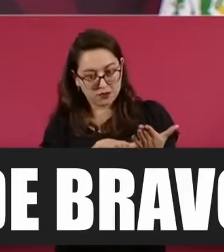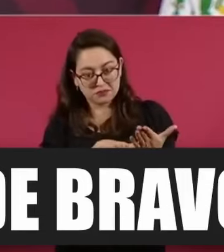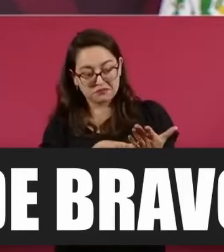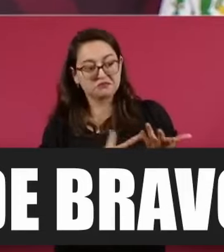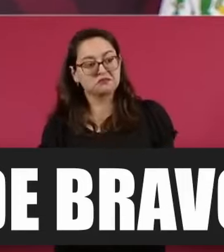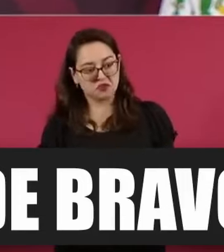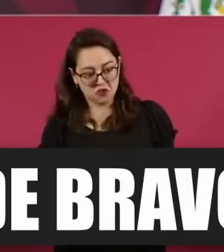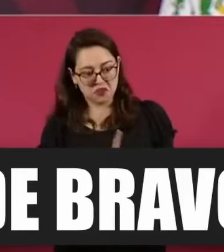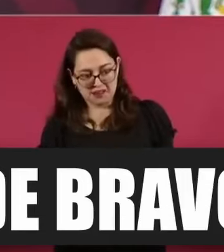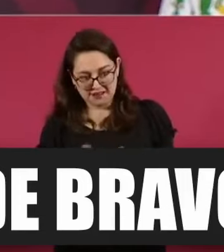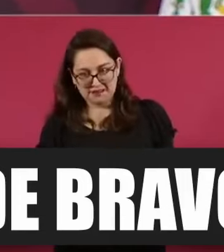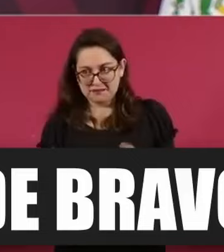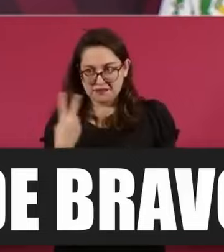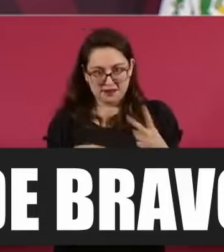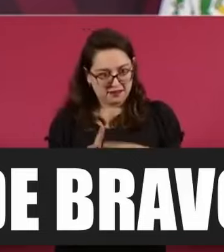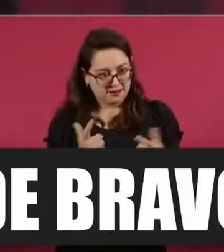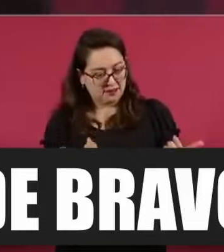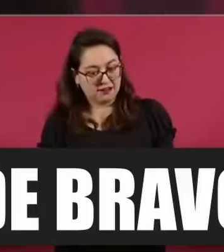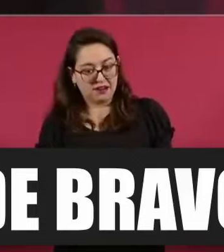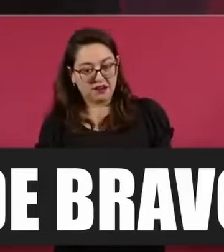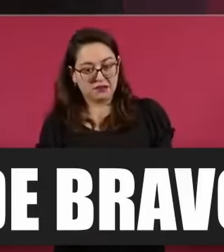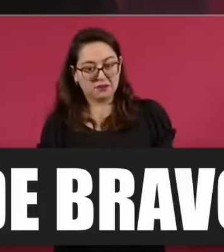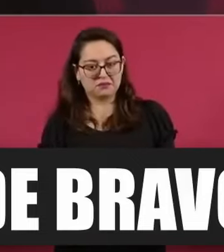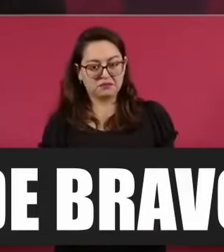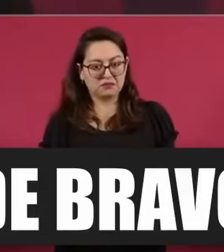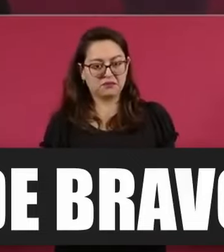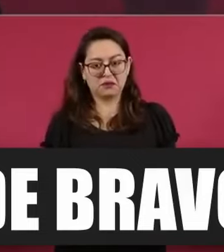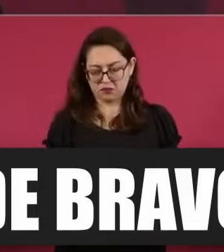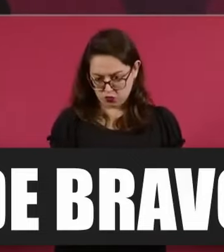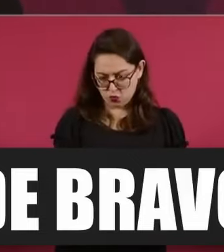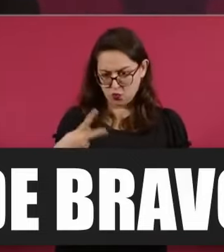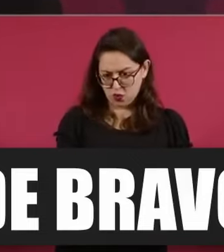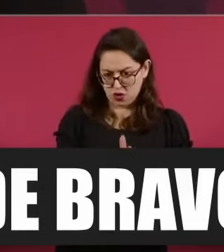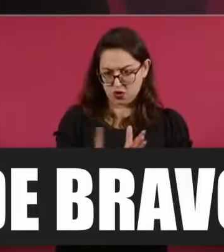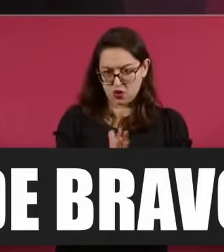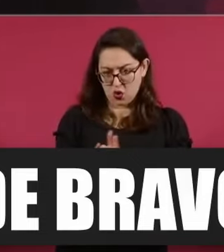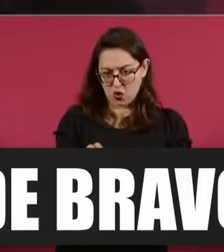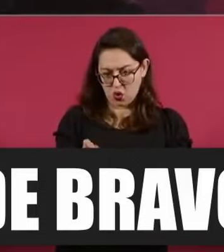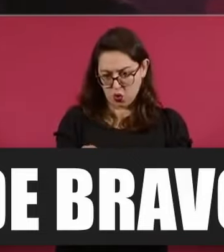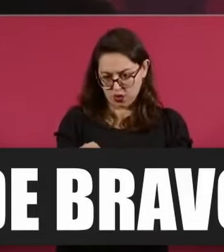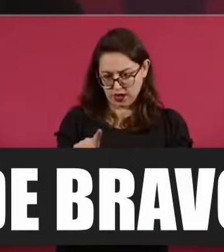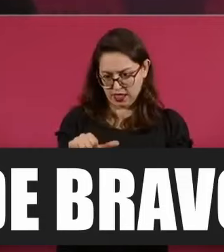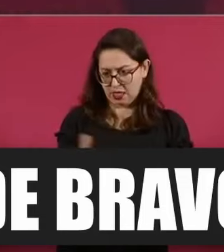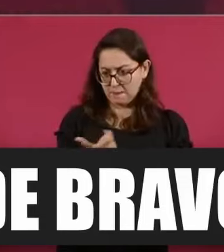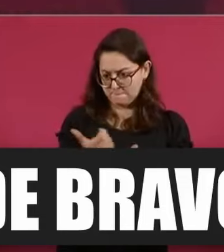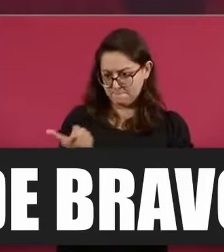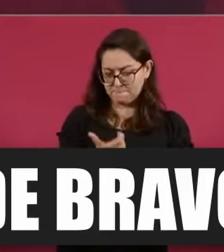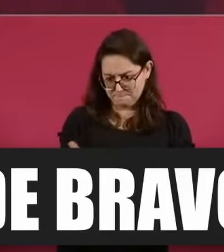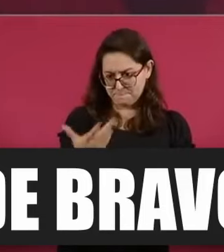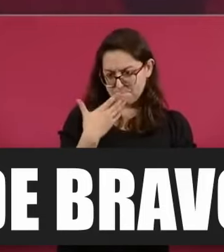¿De dónde? Porque ahí en la jornada les pagan bien. Es de los